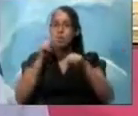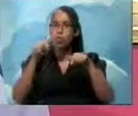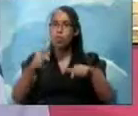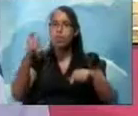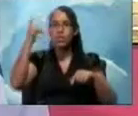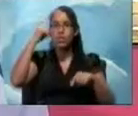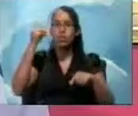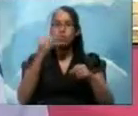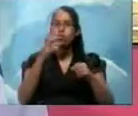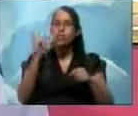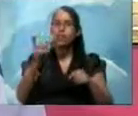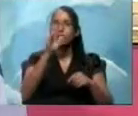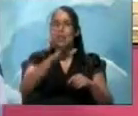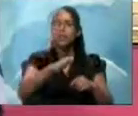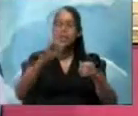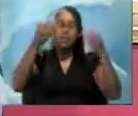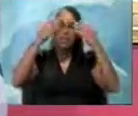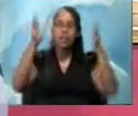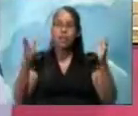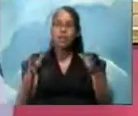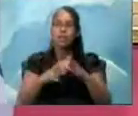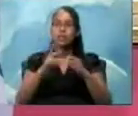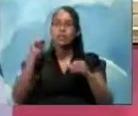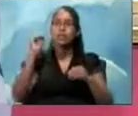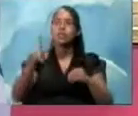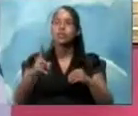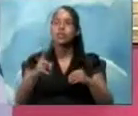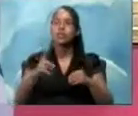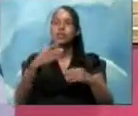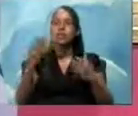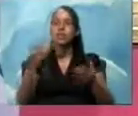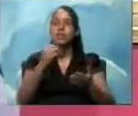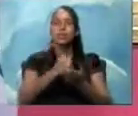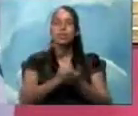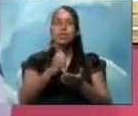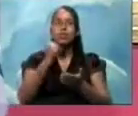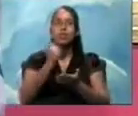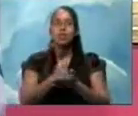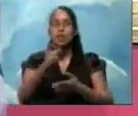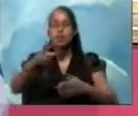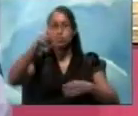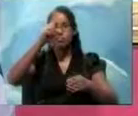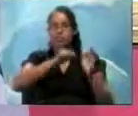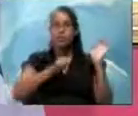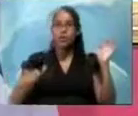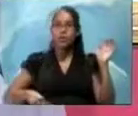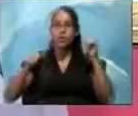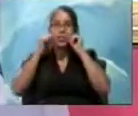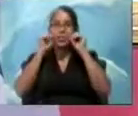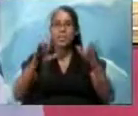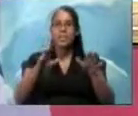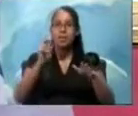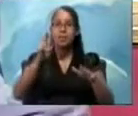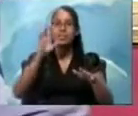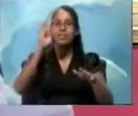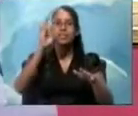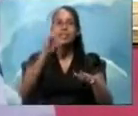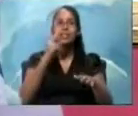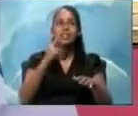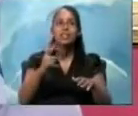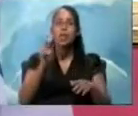está cegado. Amén. Que el Señor 27, les ayude, que el Señor les bendiga. Lee el 27, el 27. Dice